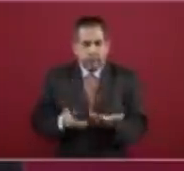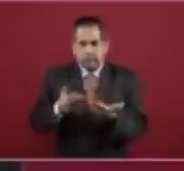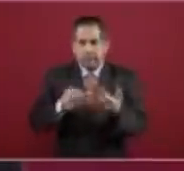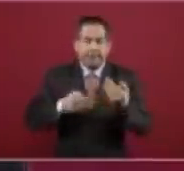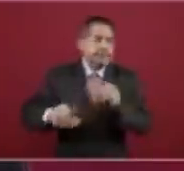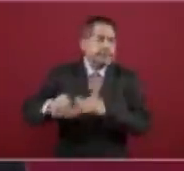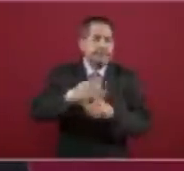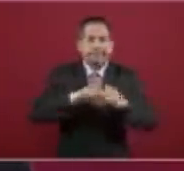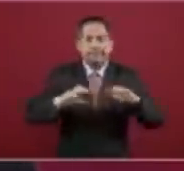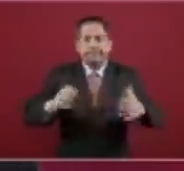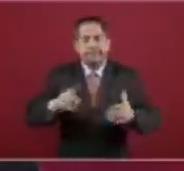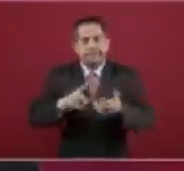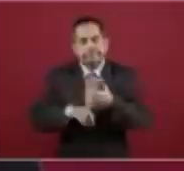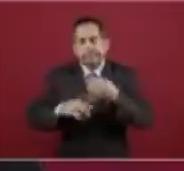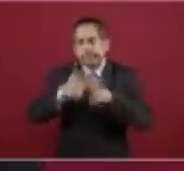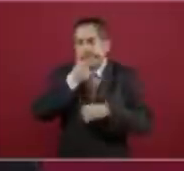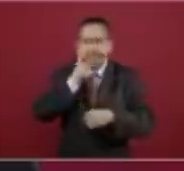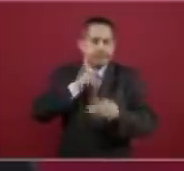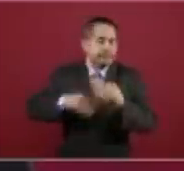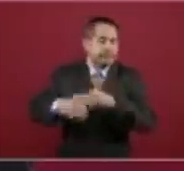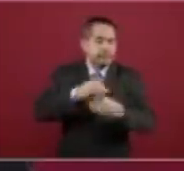todos y de todas.